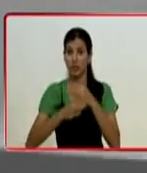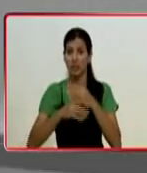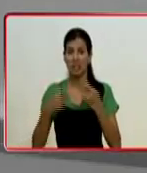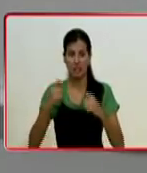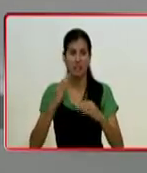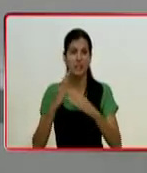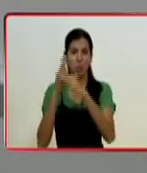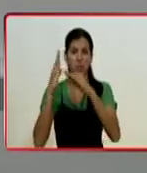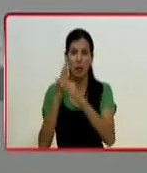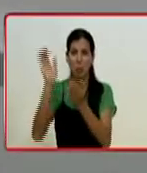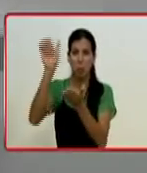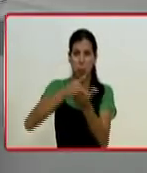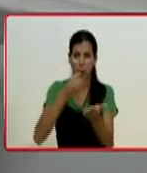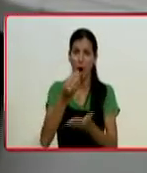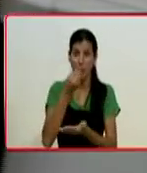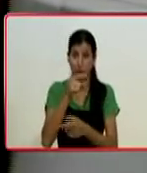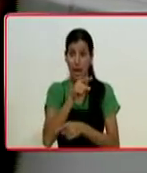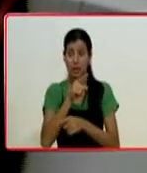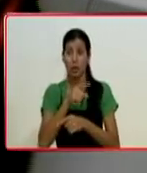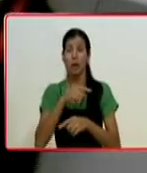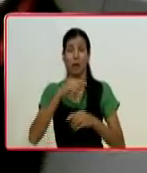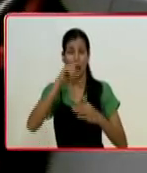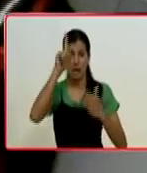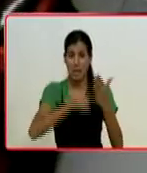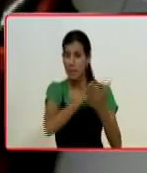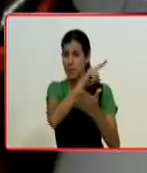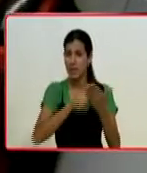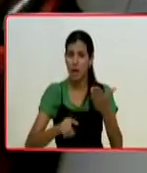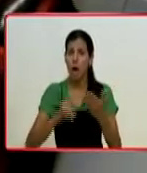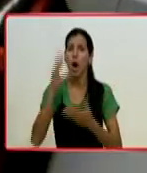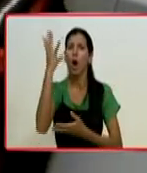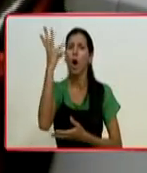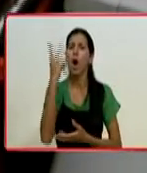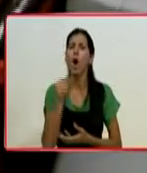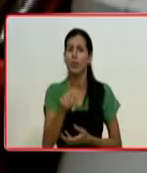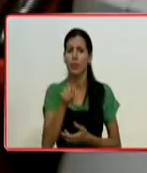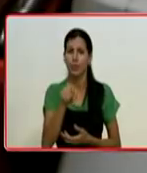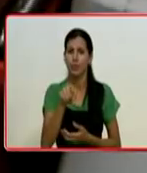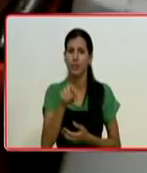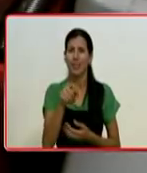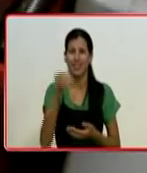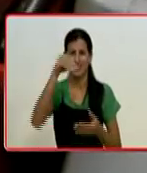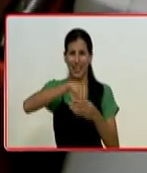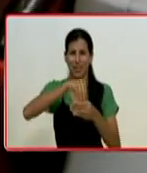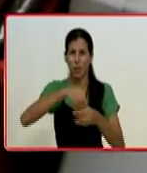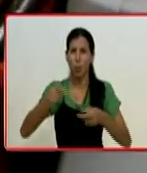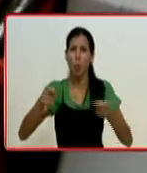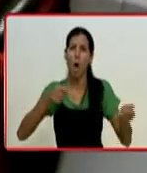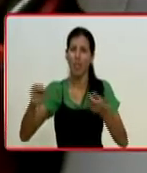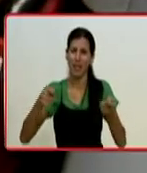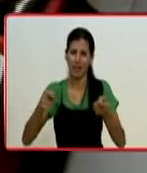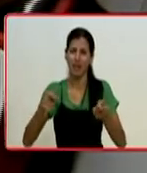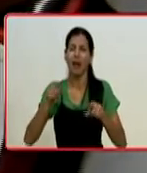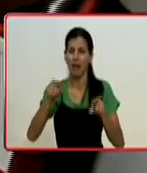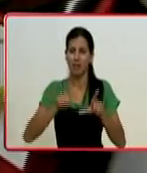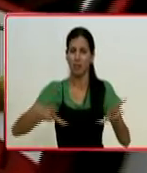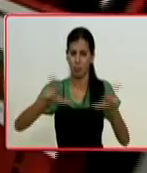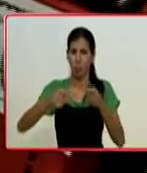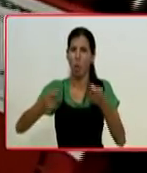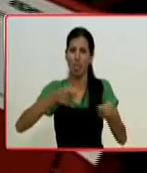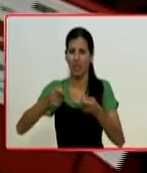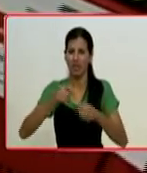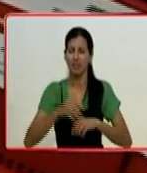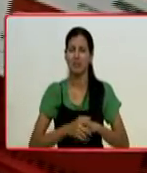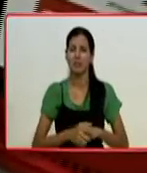pueblo, ellos fueron eliminando los diferentes códigos que existían en bodeguitas que estaban siendo abastecidas a través de redes